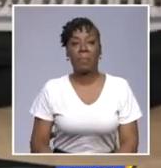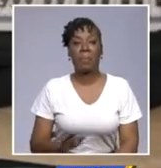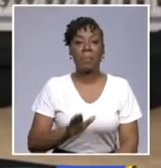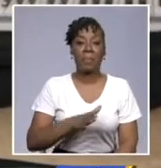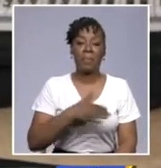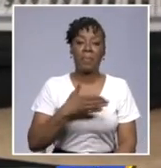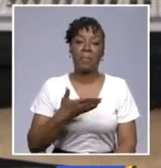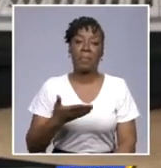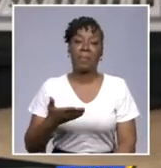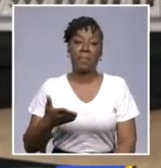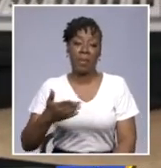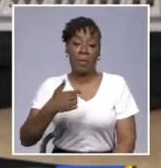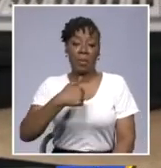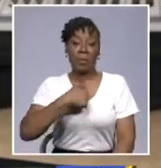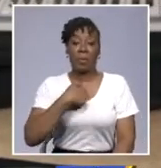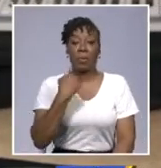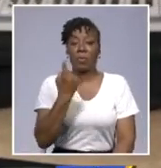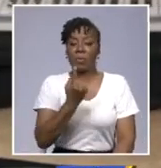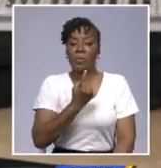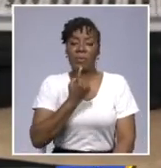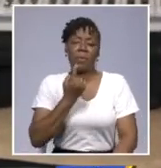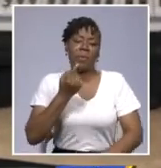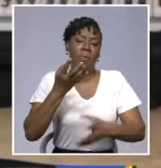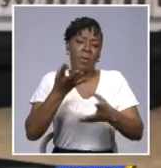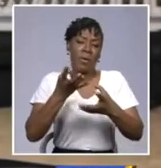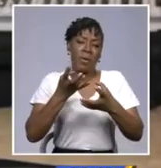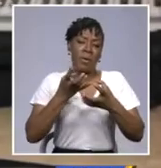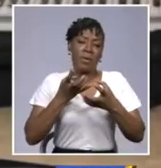callar. Yo solo quiero una